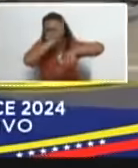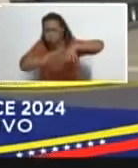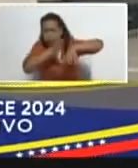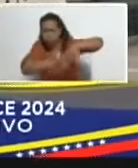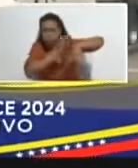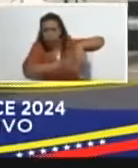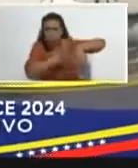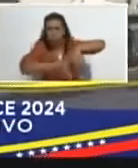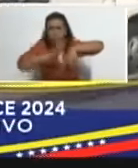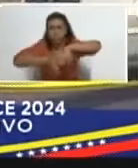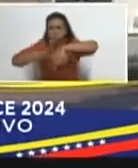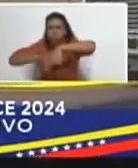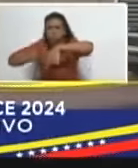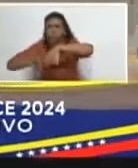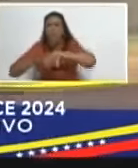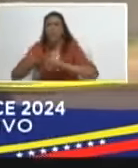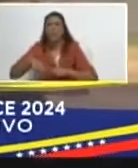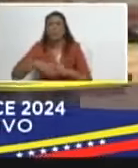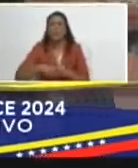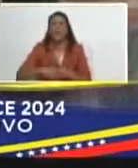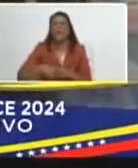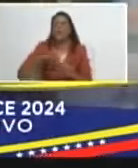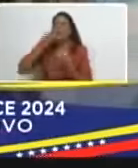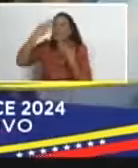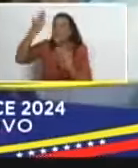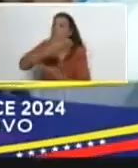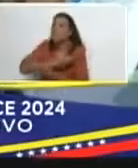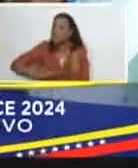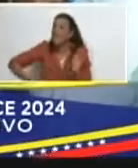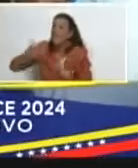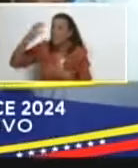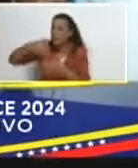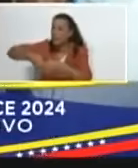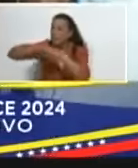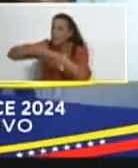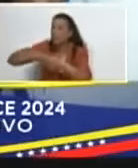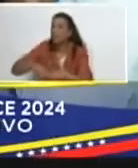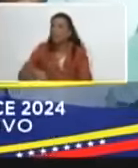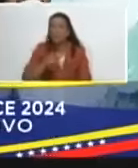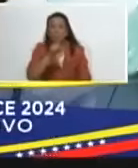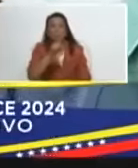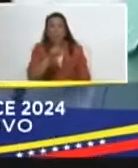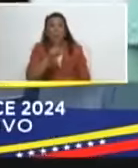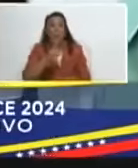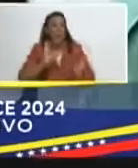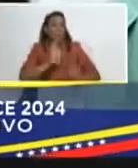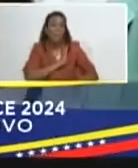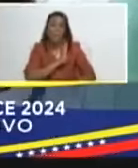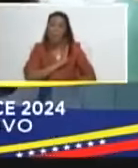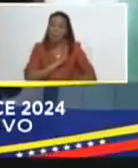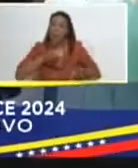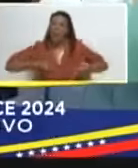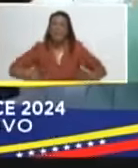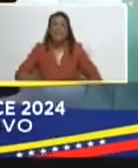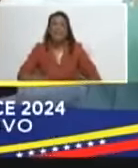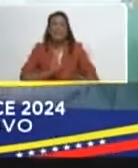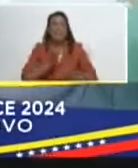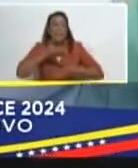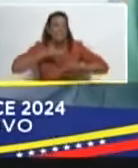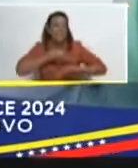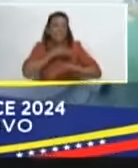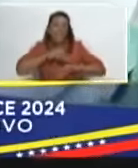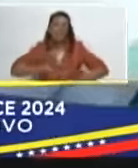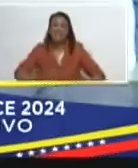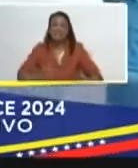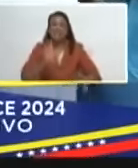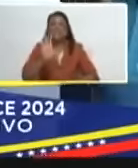Da Silva. Un placer, señor presidente. Raíz portuguesa. Raíz portuguesa, de Madeira. De Madeira.